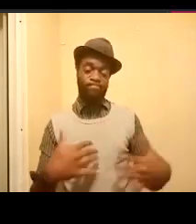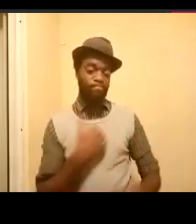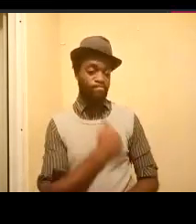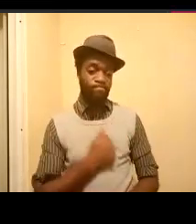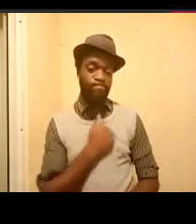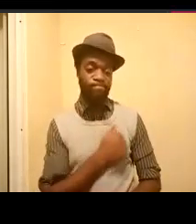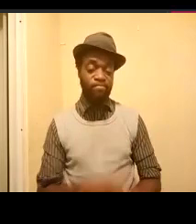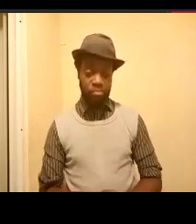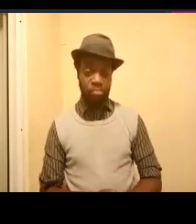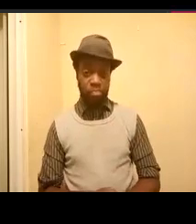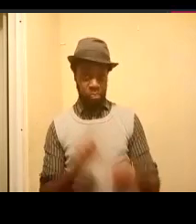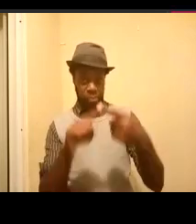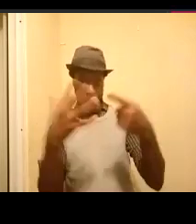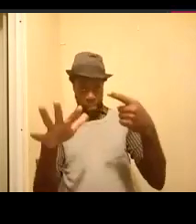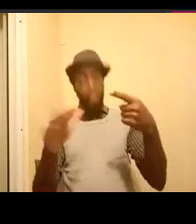Tu segunda